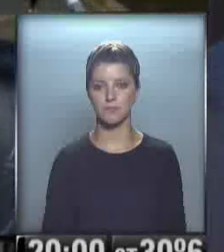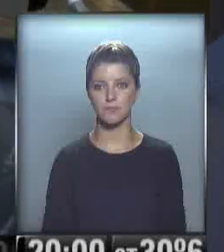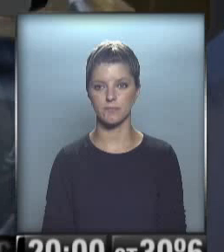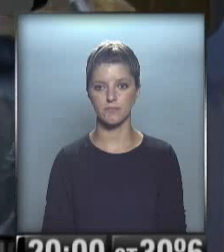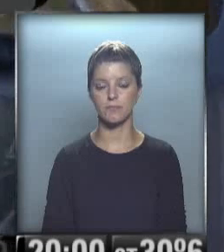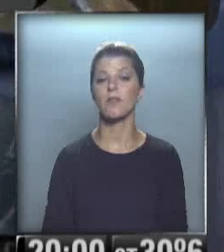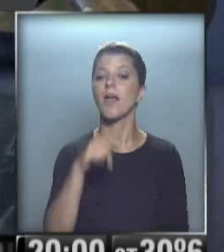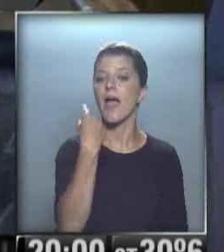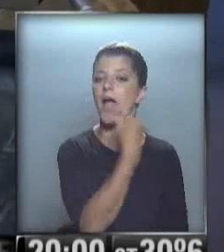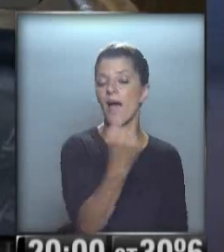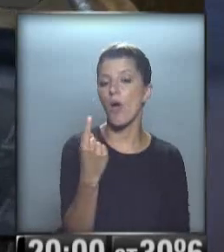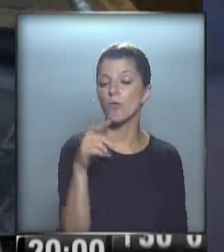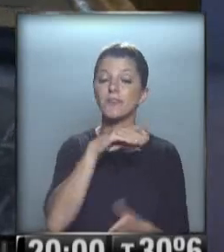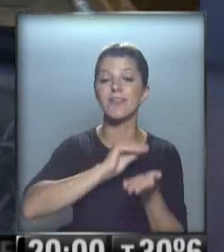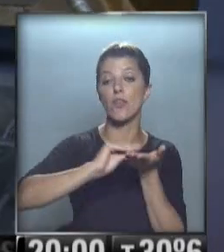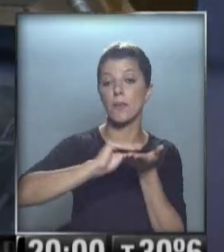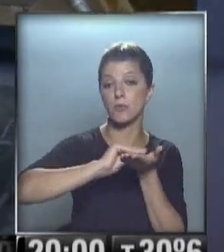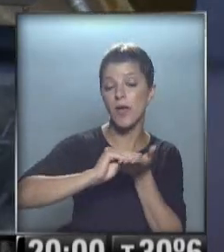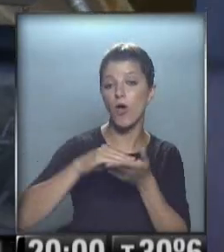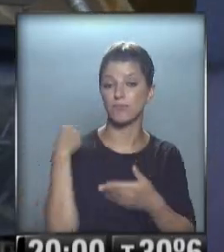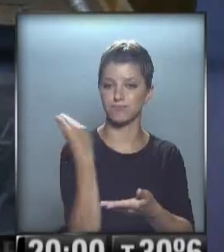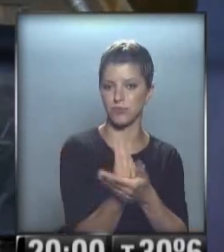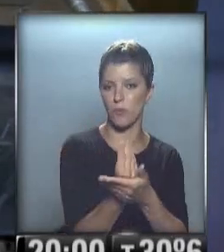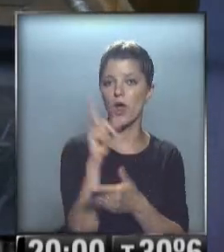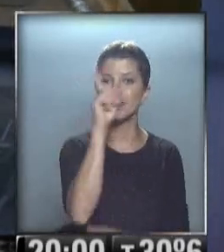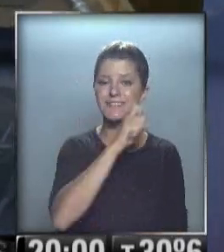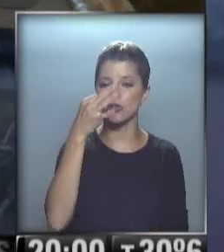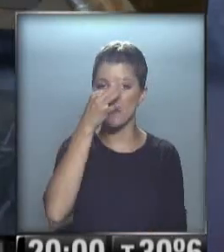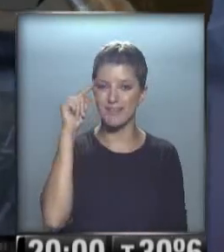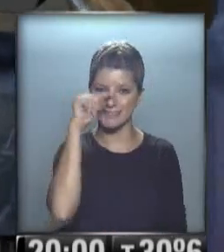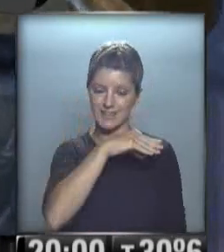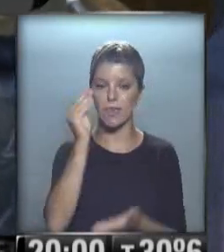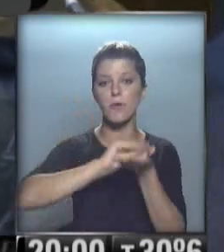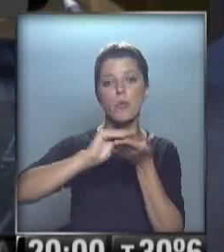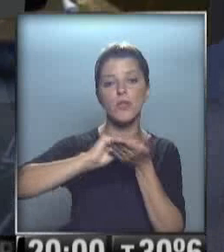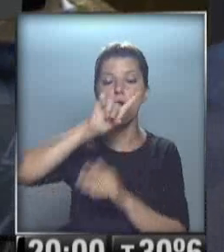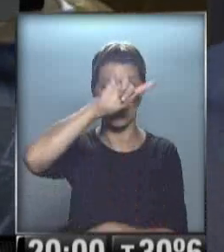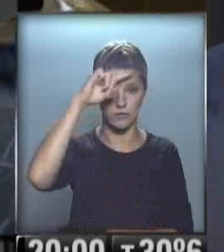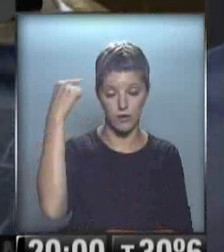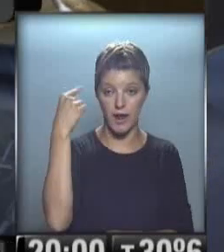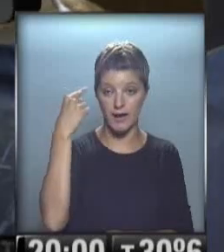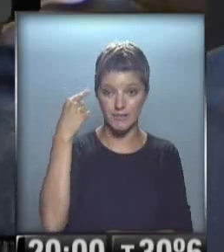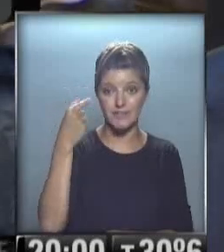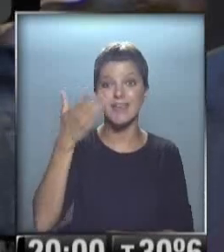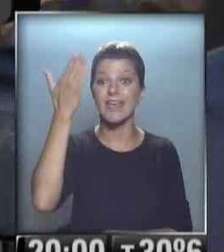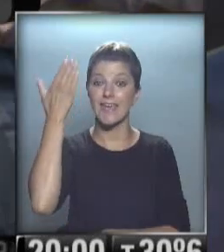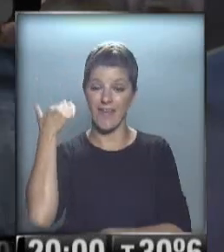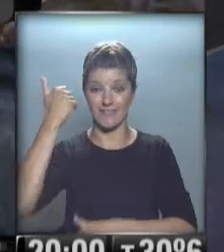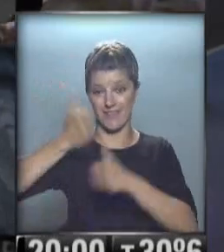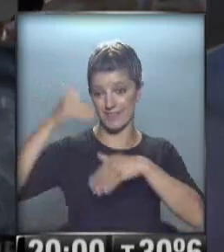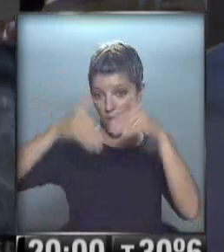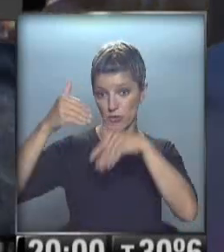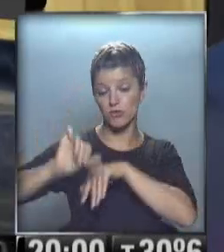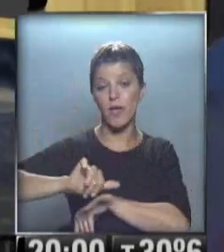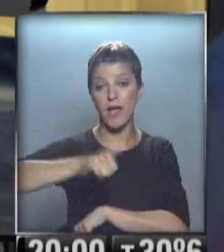A sus bancas en la Cámara de Diputados asumieron los 127 diputados nacionales que habían sido electos en los comicios